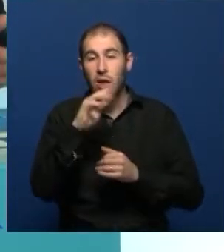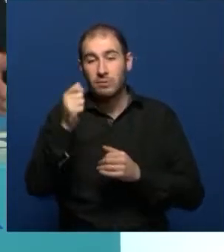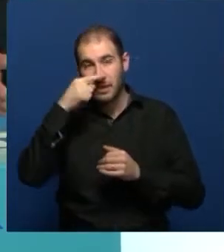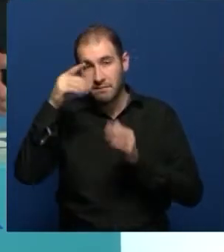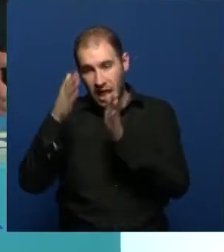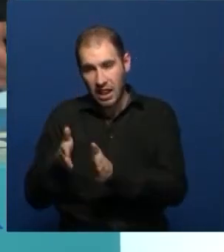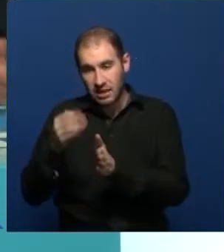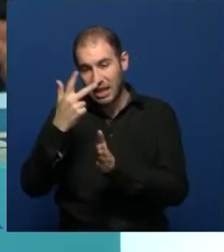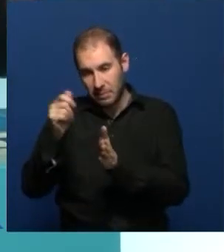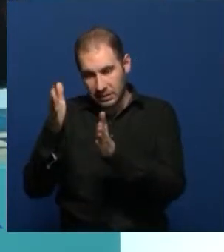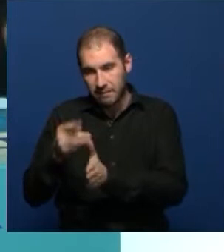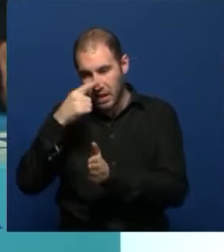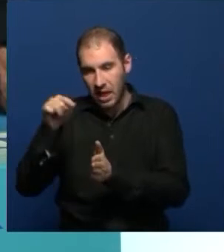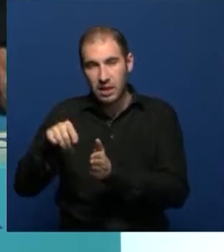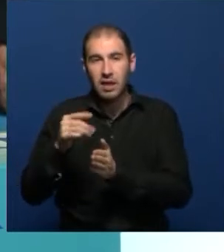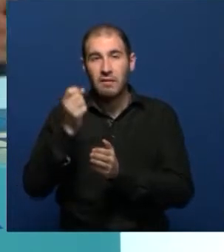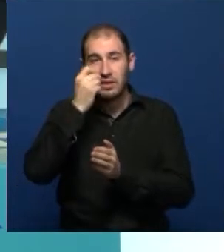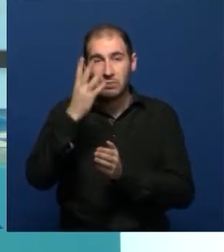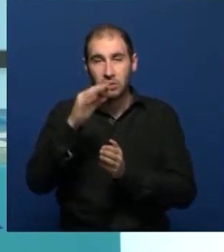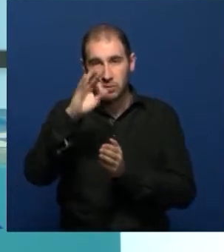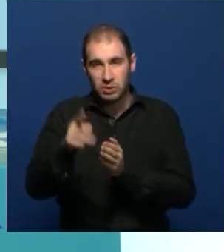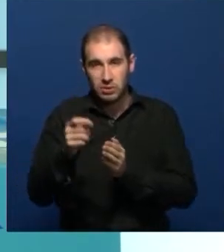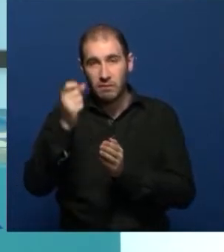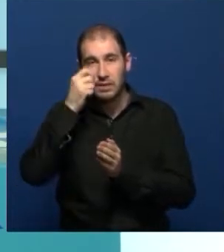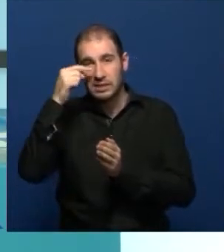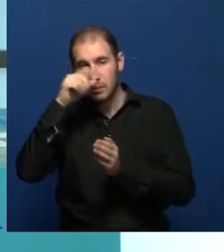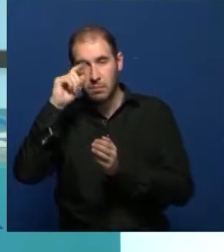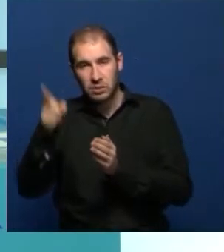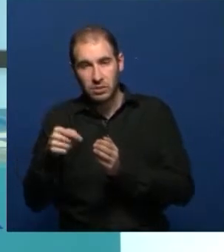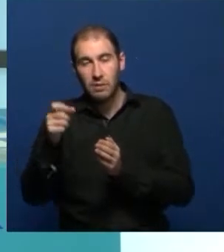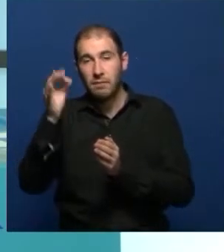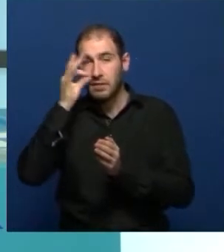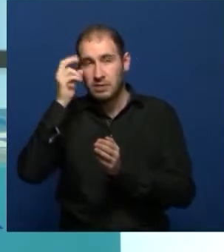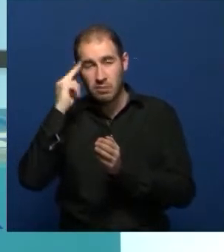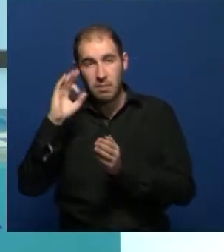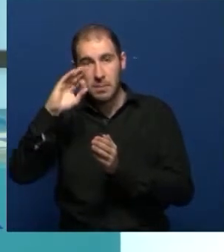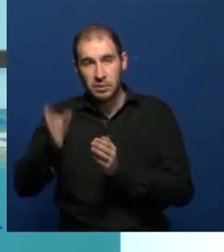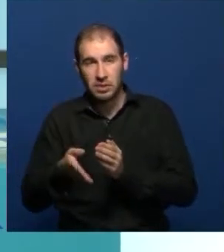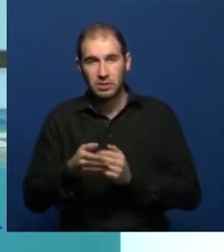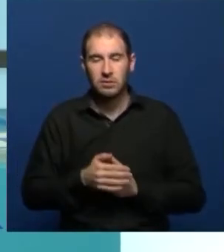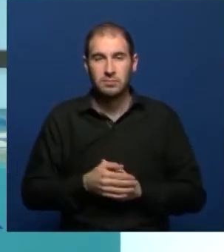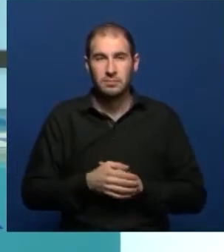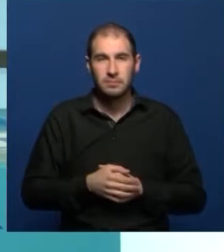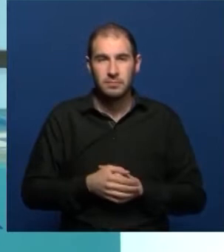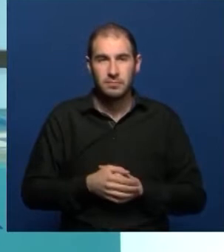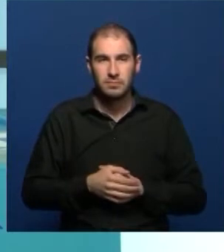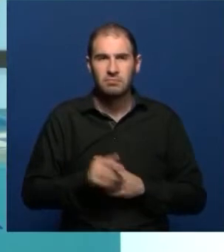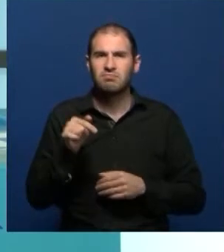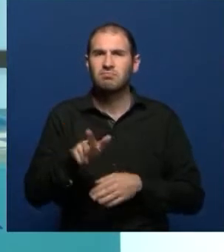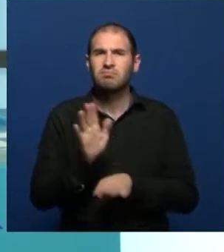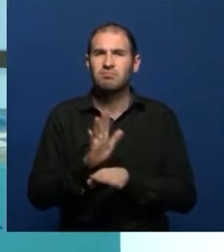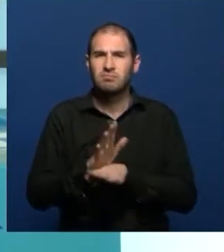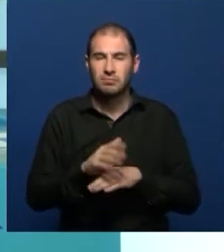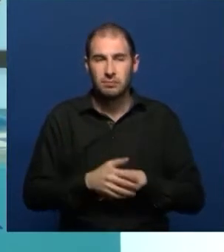trimestre, vamos saltando del 24% al 27% al 29%. Claro. Esto quiere